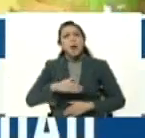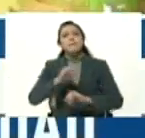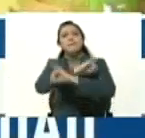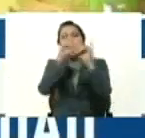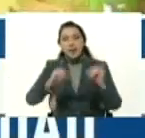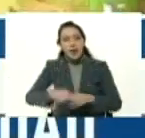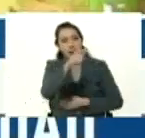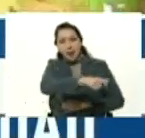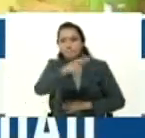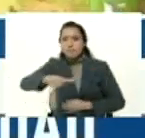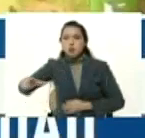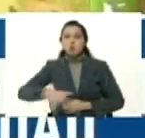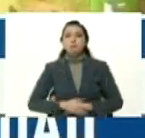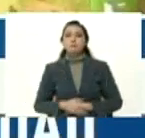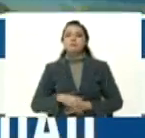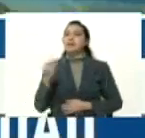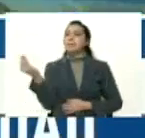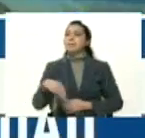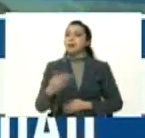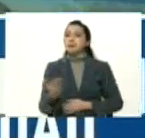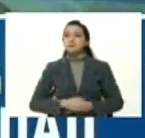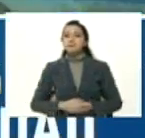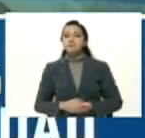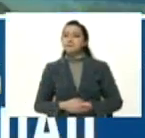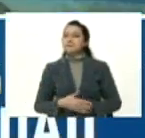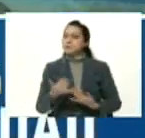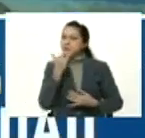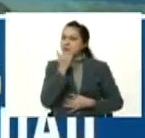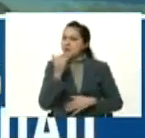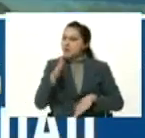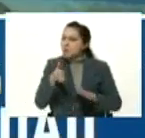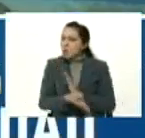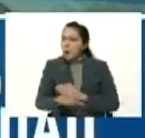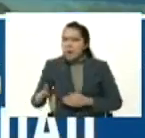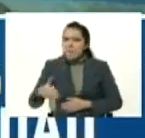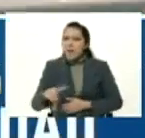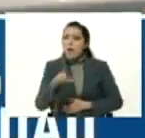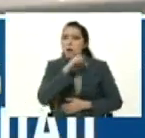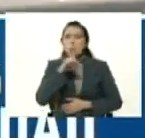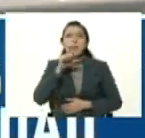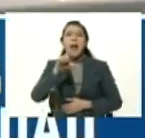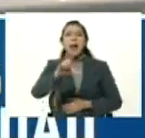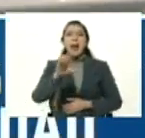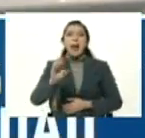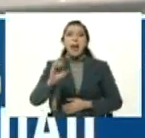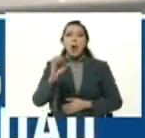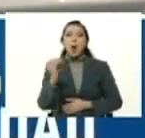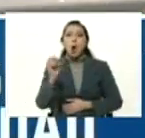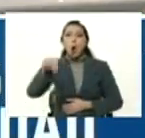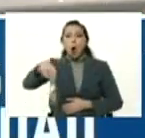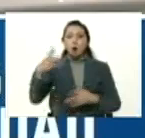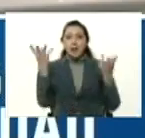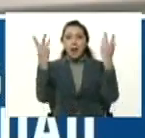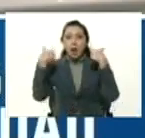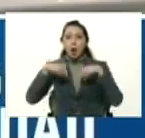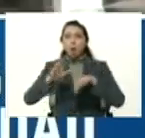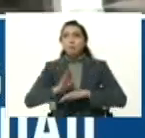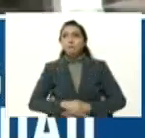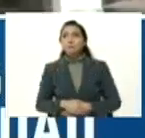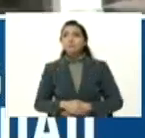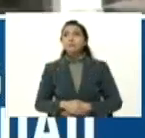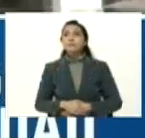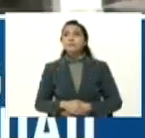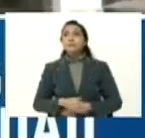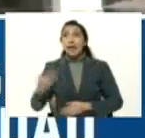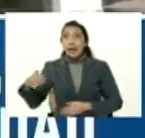de la gente. ¿Qué más dice Laya? Bueno, ¿qué pasó con el pez león? Quisimos también traer al país que conociera esta especie, es una